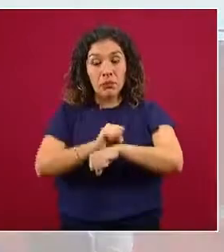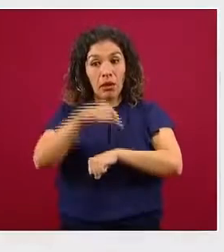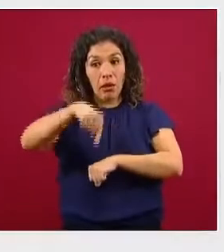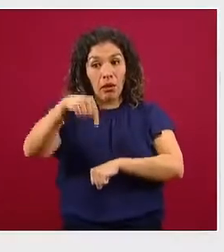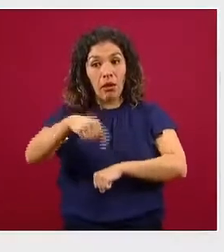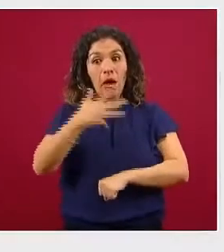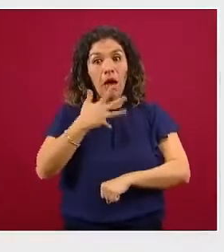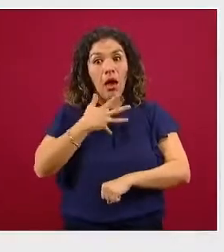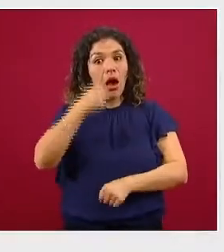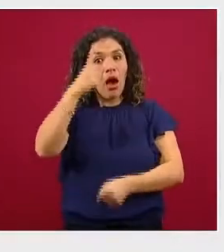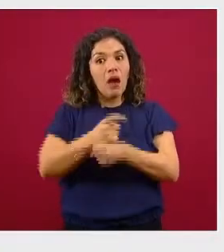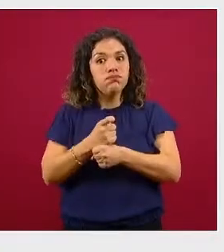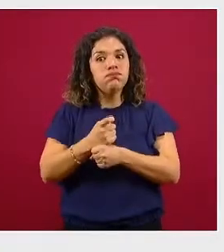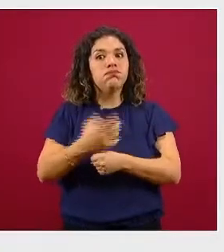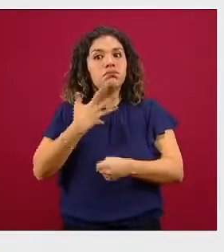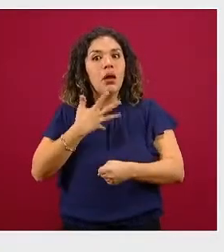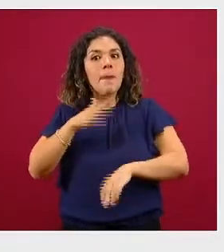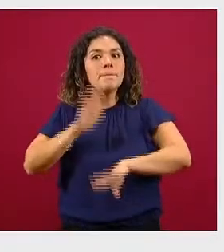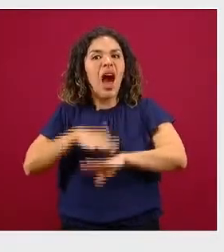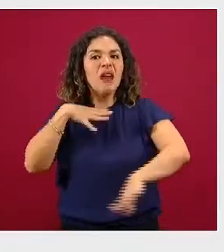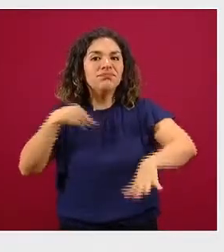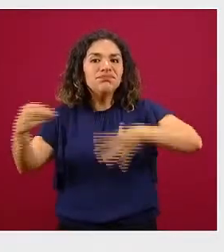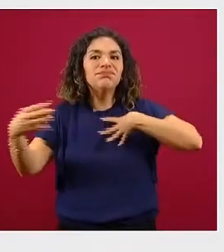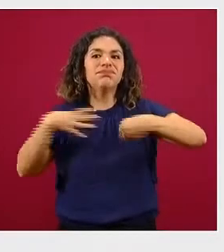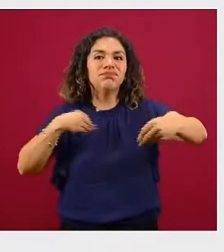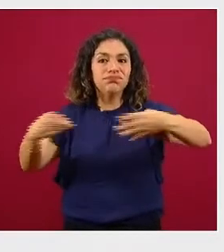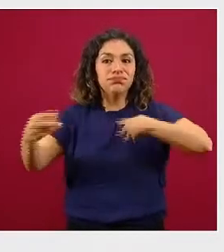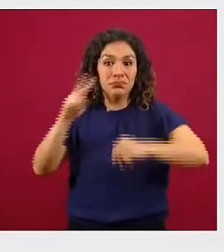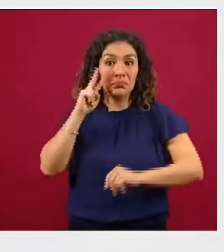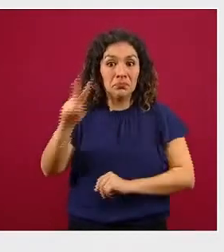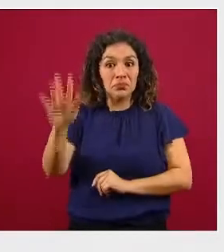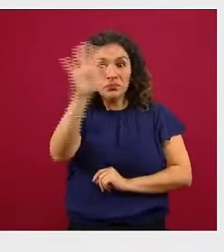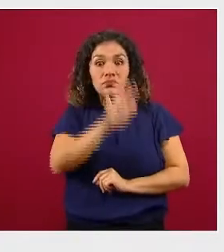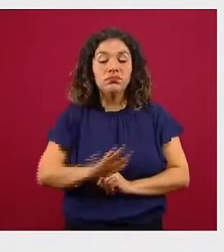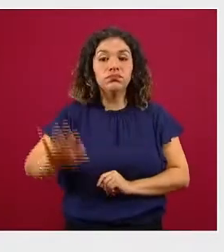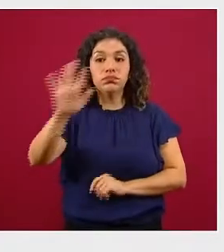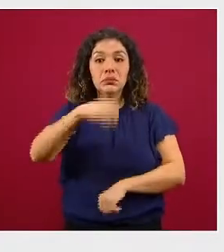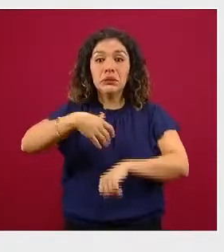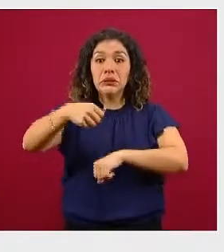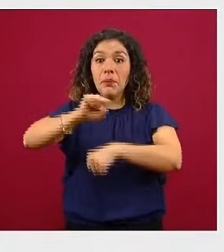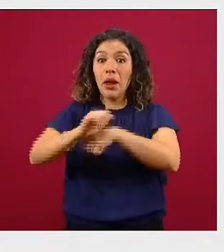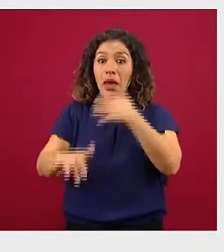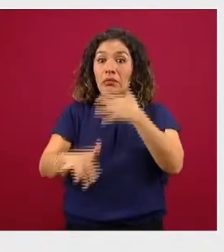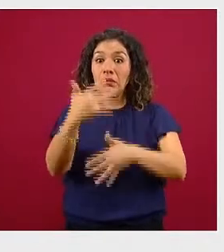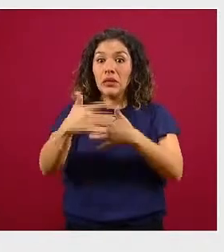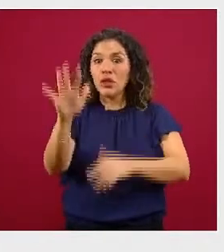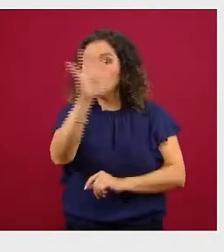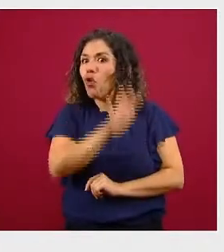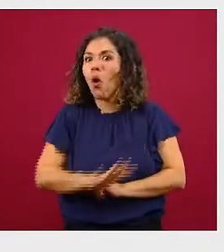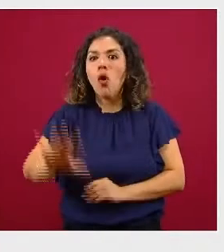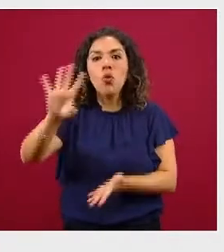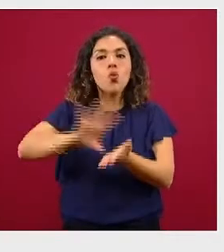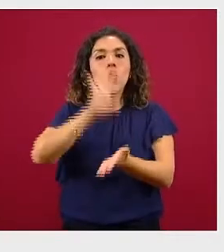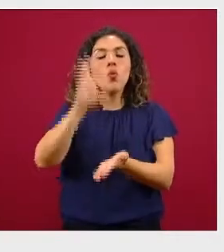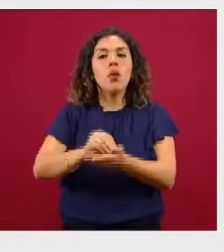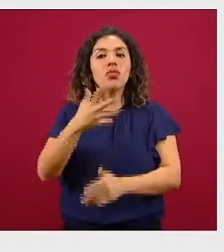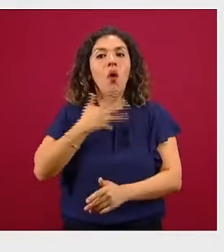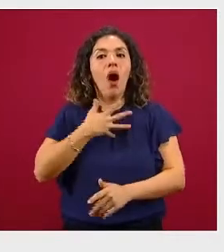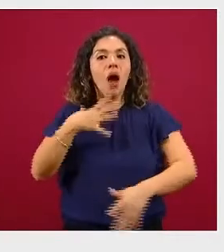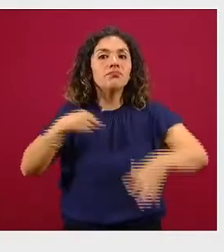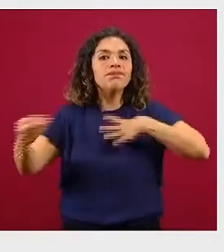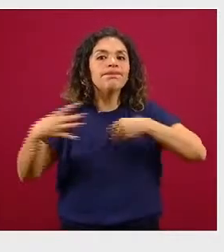fue el de los primeros estados que inició con la transmisión, prácticamente para la semana 15 todas las demarcaciones tenían